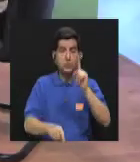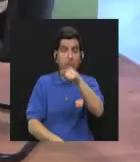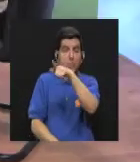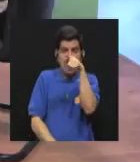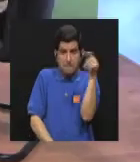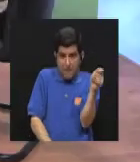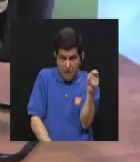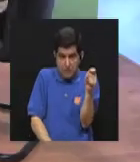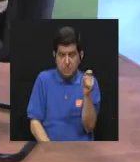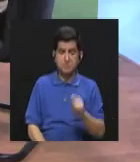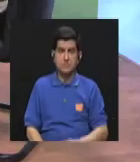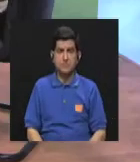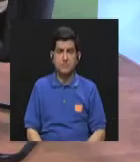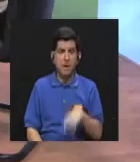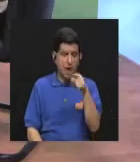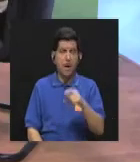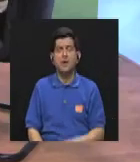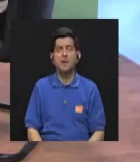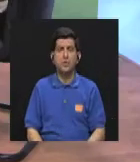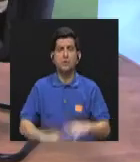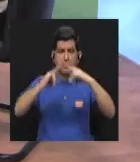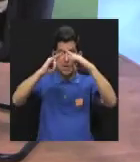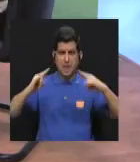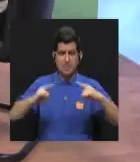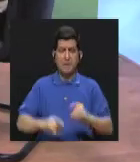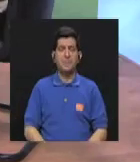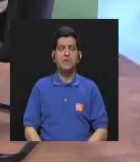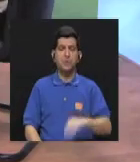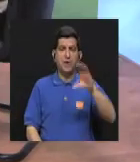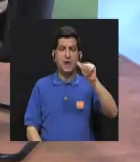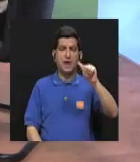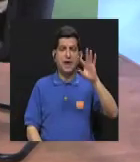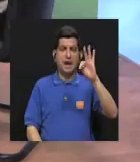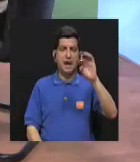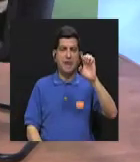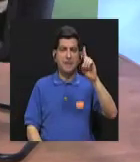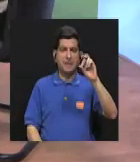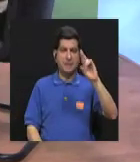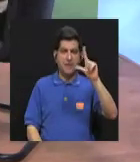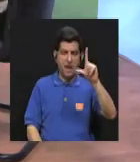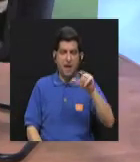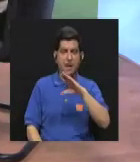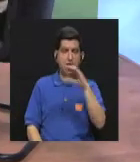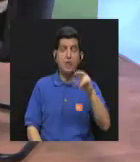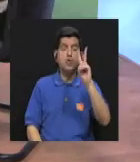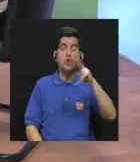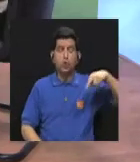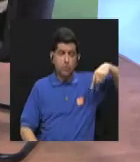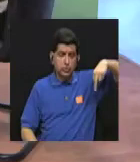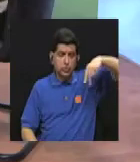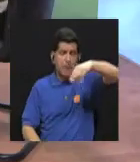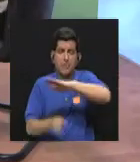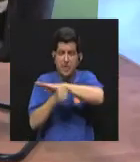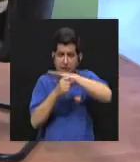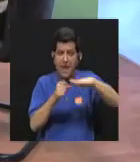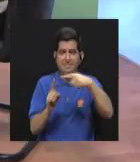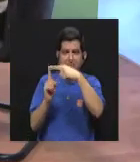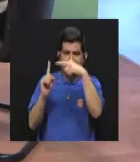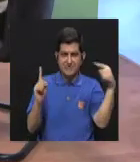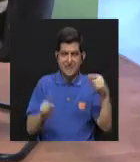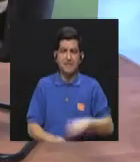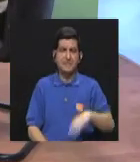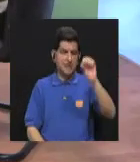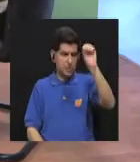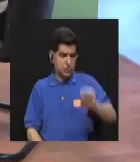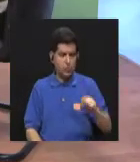un mes haciendo campamento en la catedral y a pesar de que hicieron dos caminatas completas desde